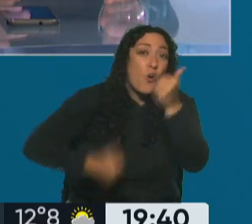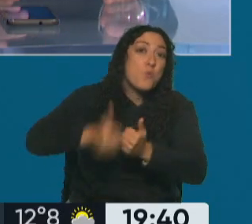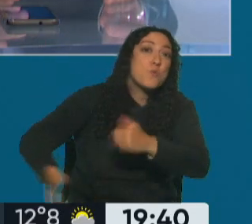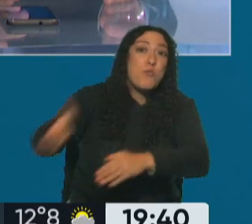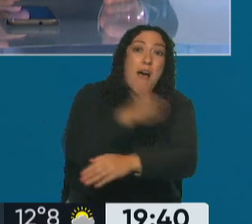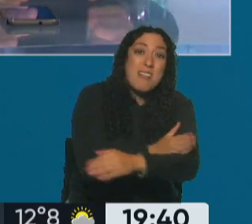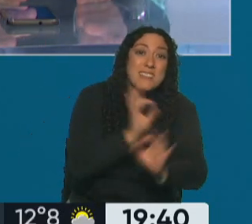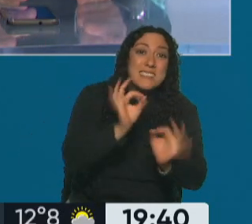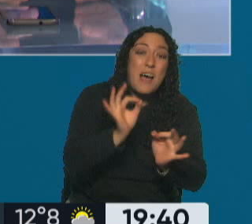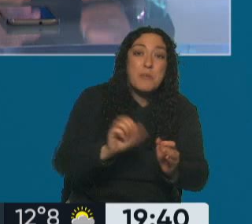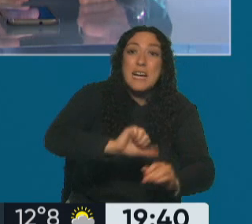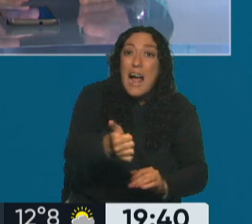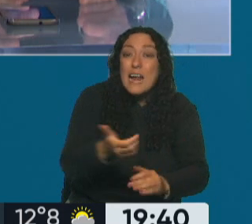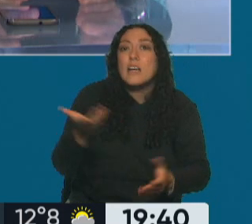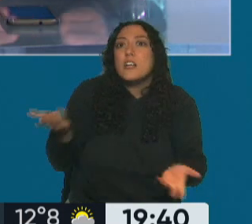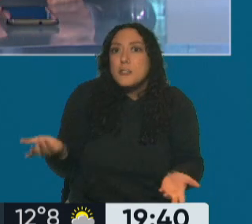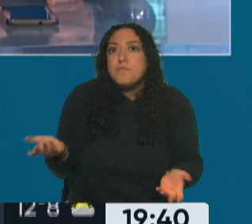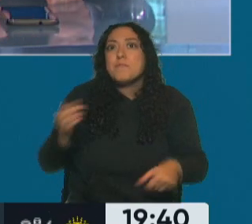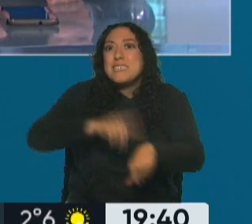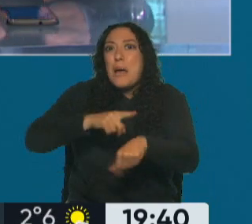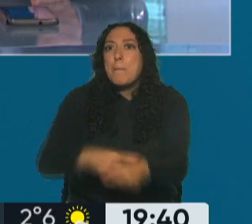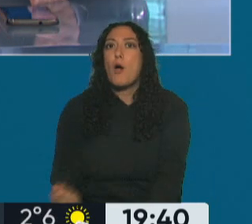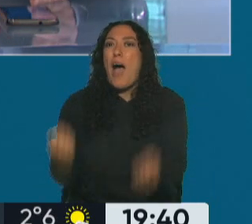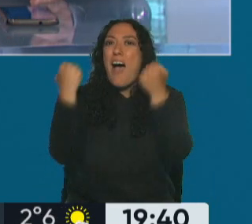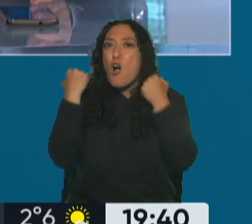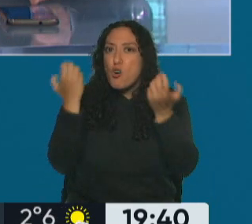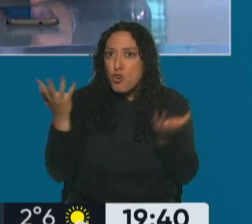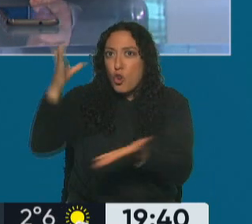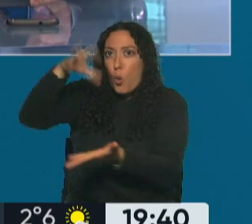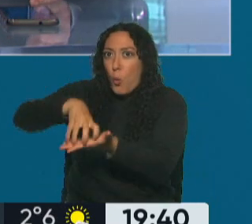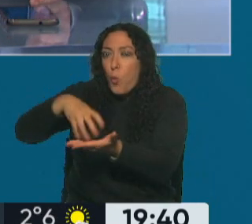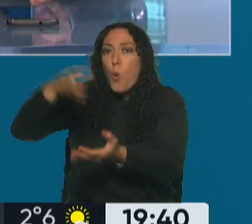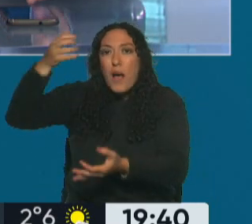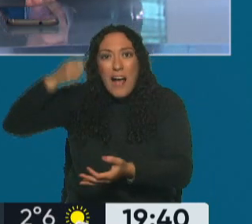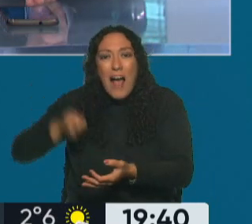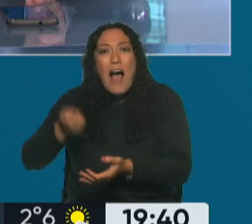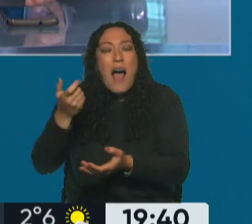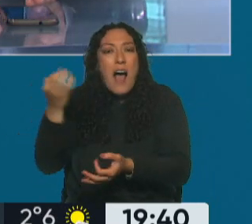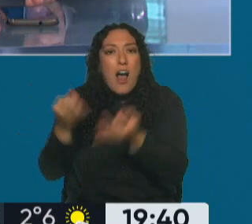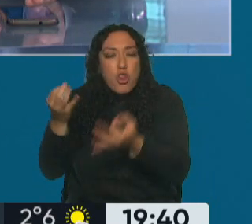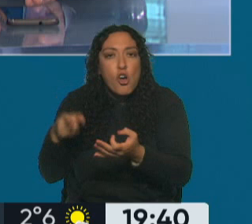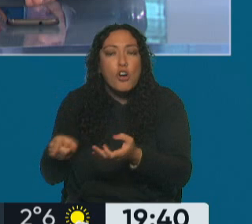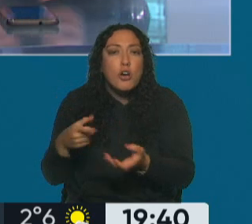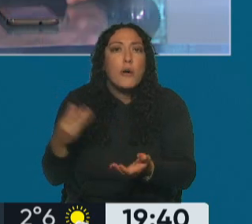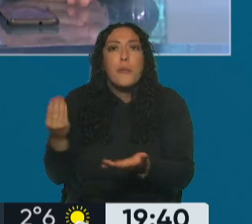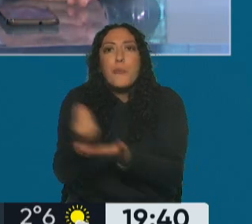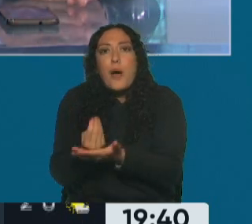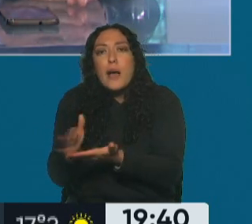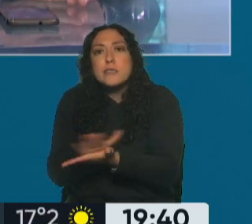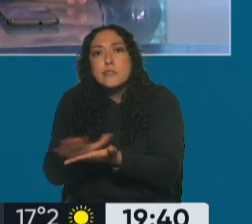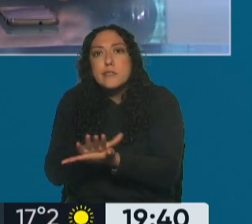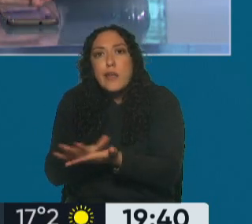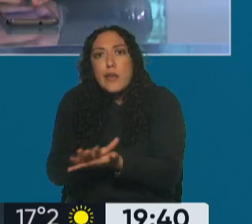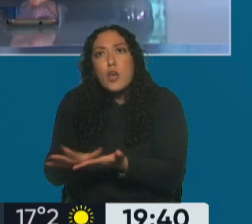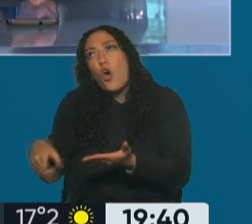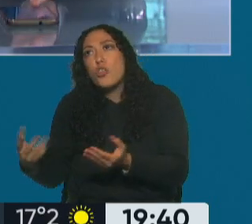Entonces de esa manera lo que hacen es evitar que un juzgado permanezca vacío o subrogado reemplazado por el juez de al